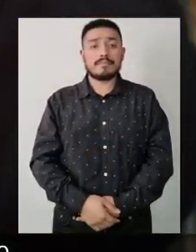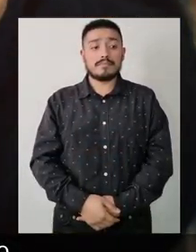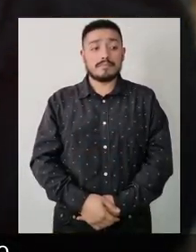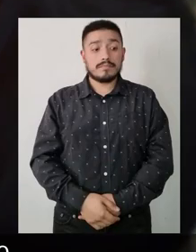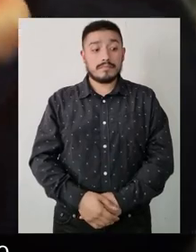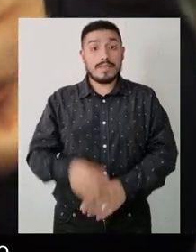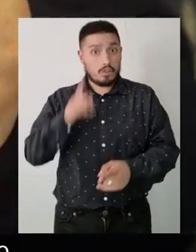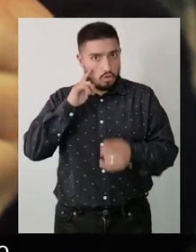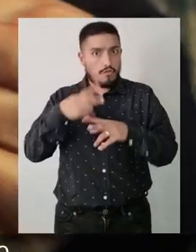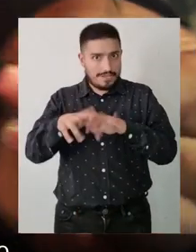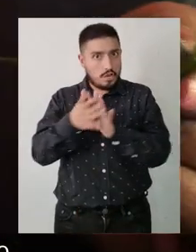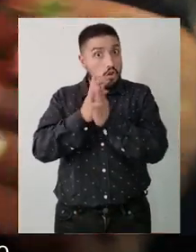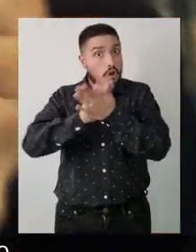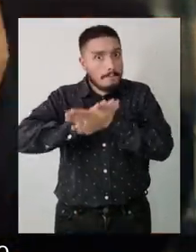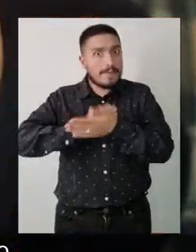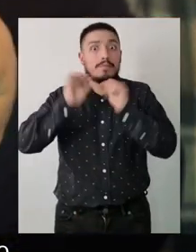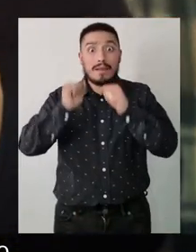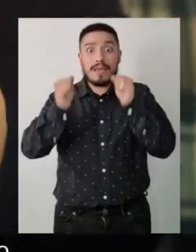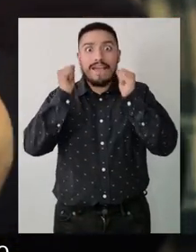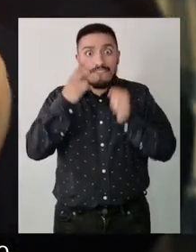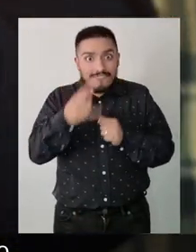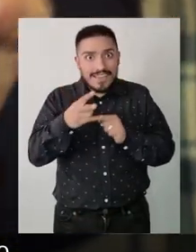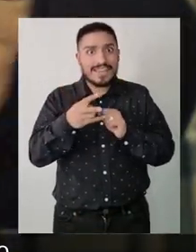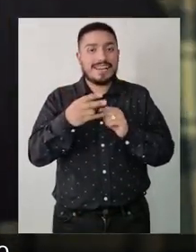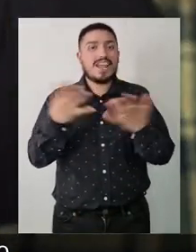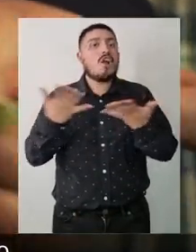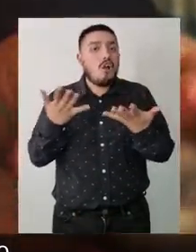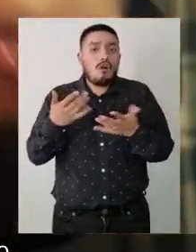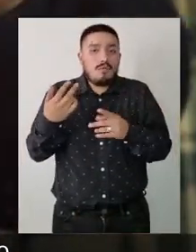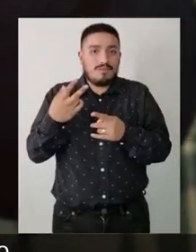Lo voy a hacer hasta terminarlo para que vean cómo.